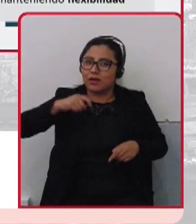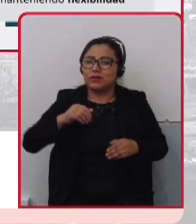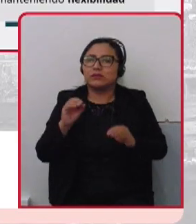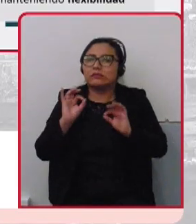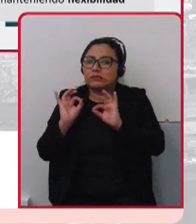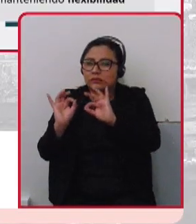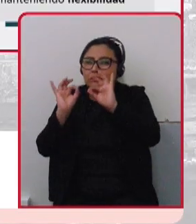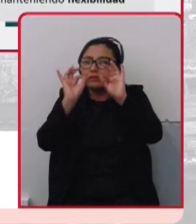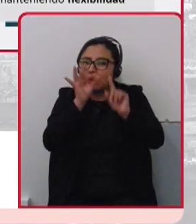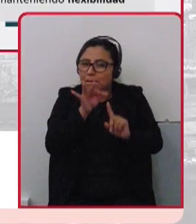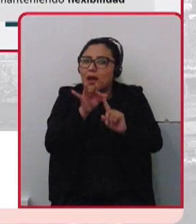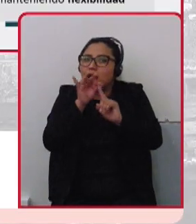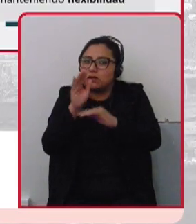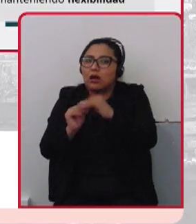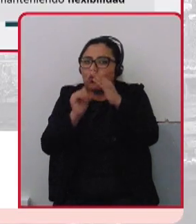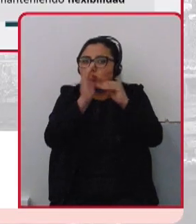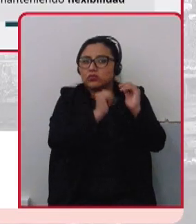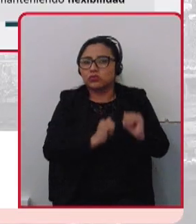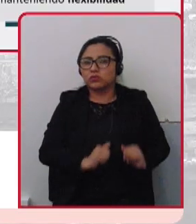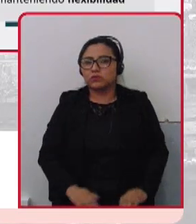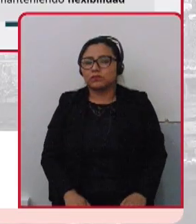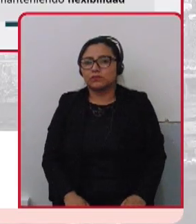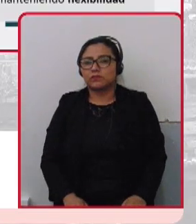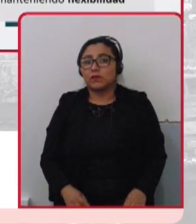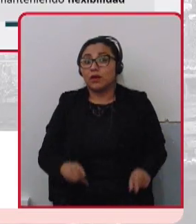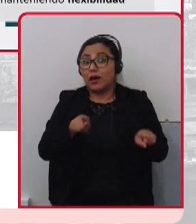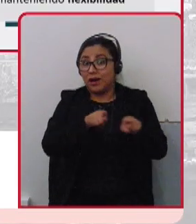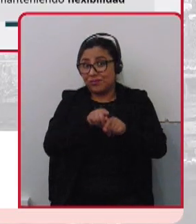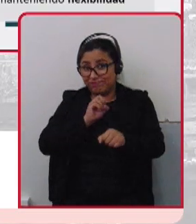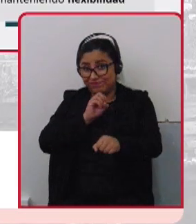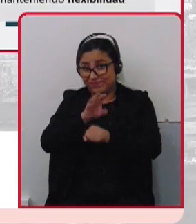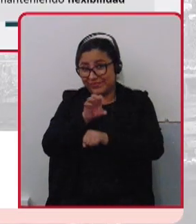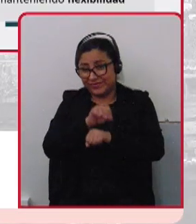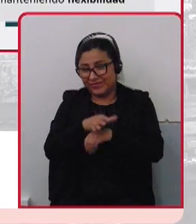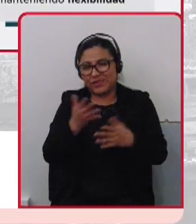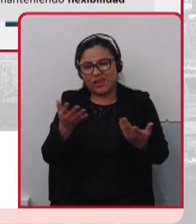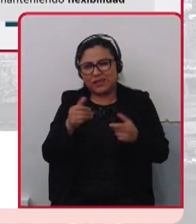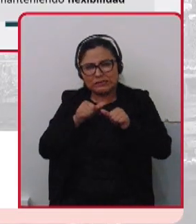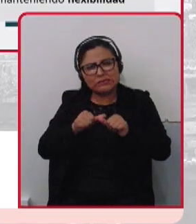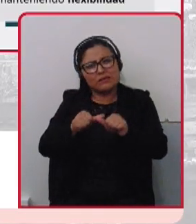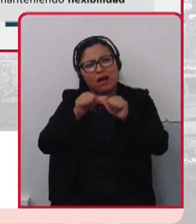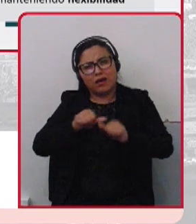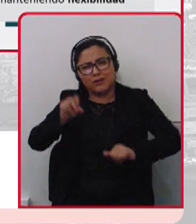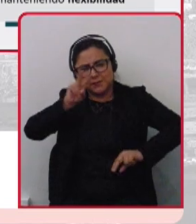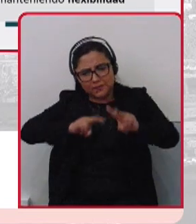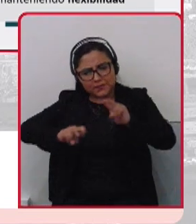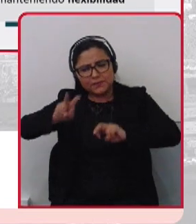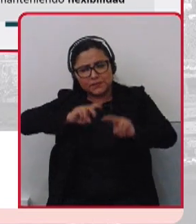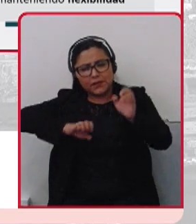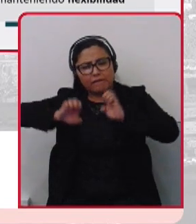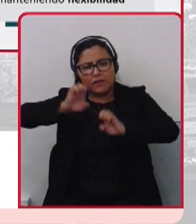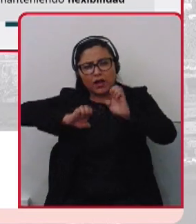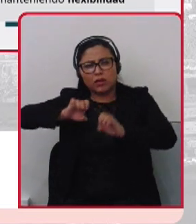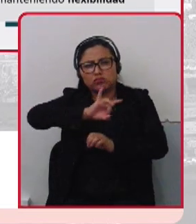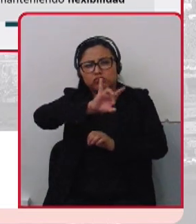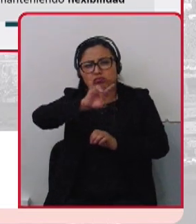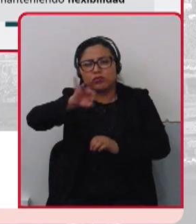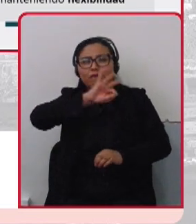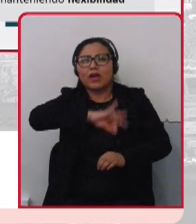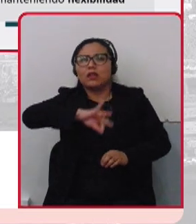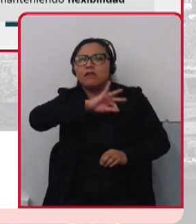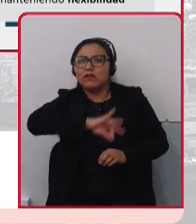tratativa especial. También sugerimos seguir explorando y evaluando todos los beneficios